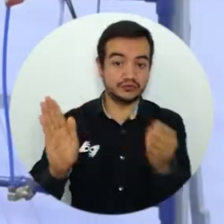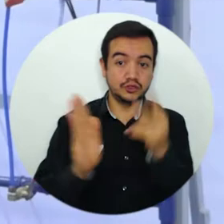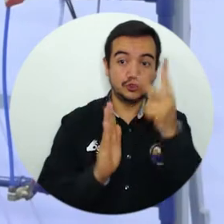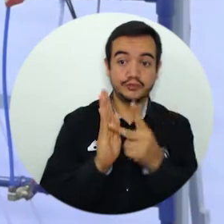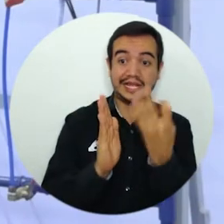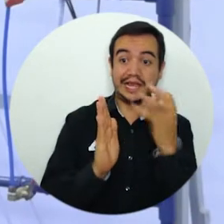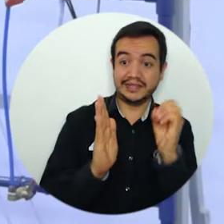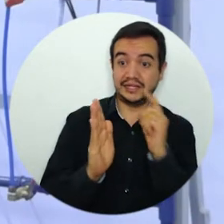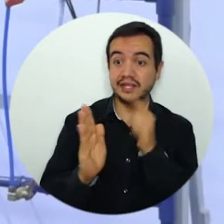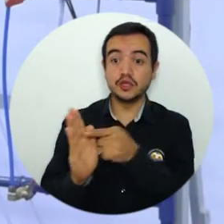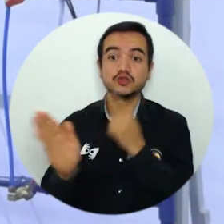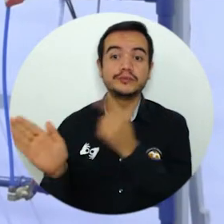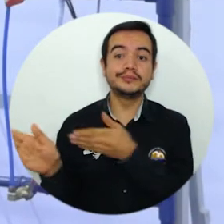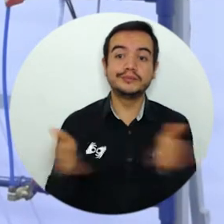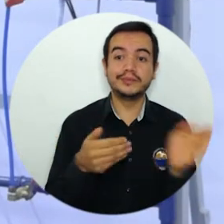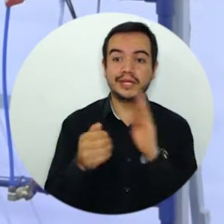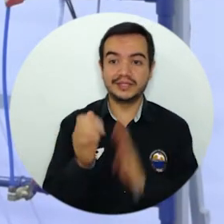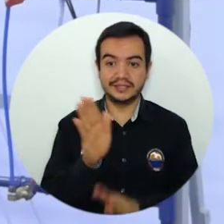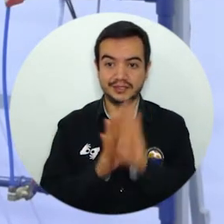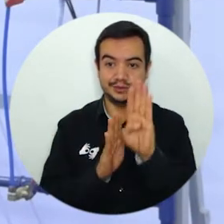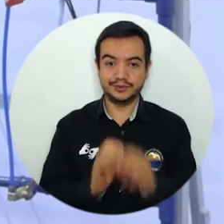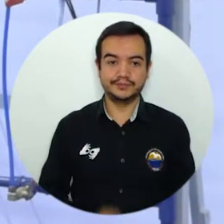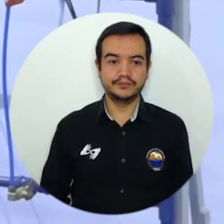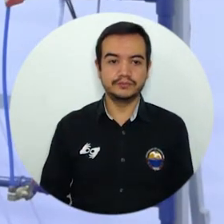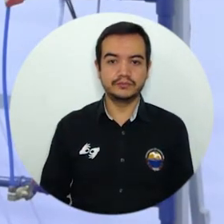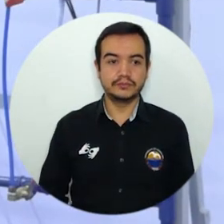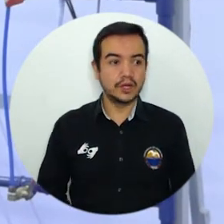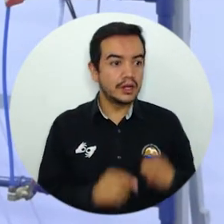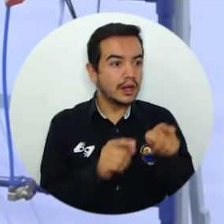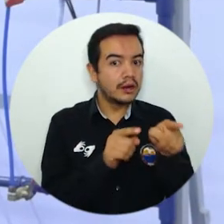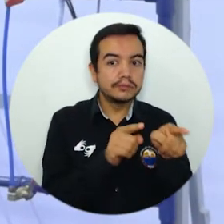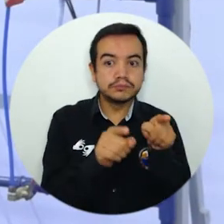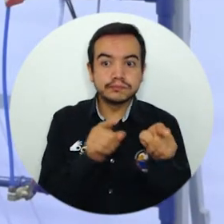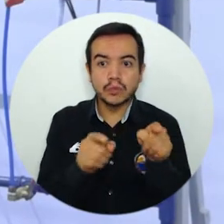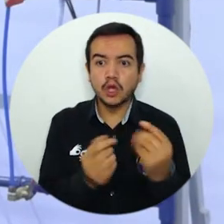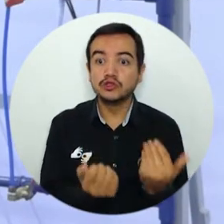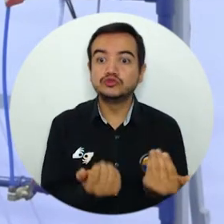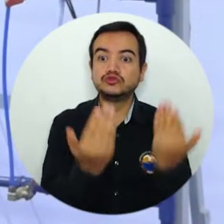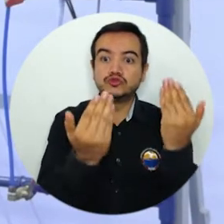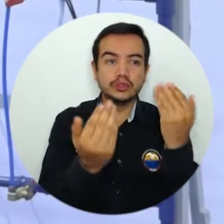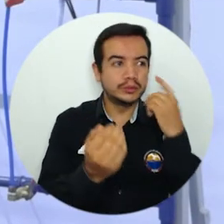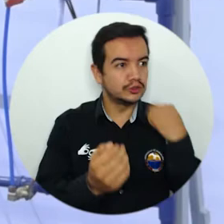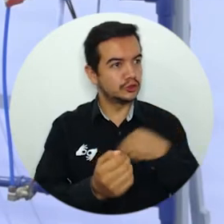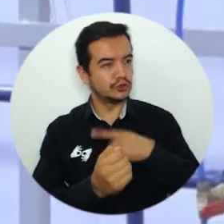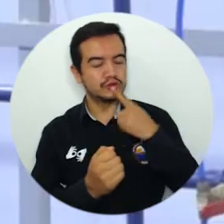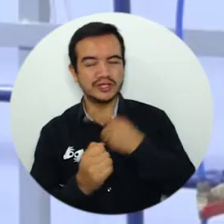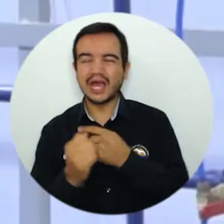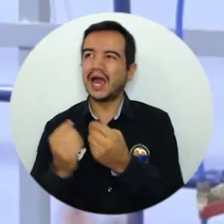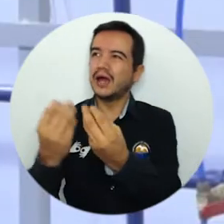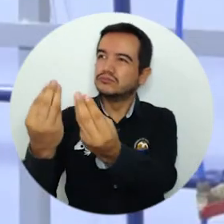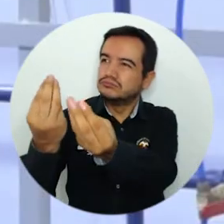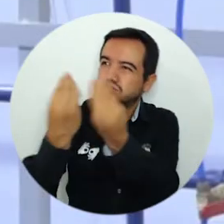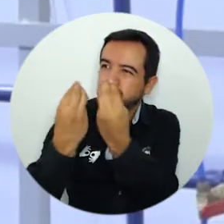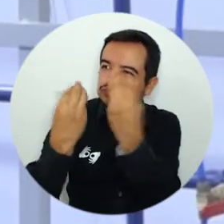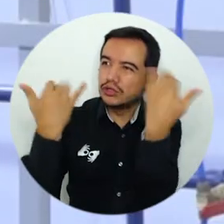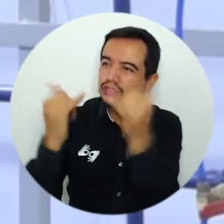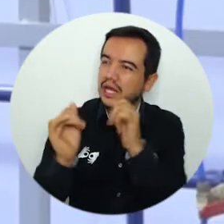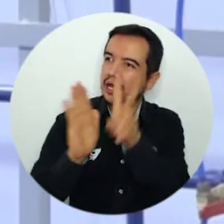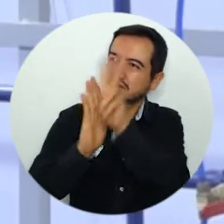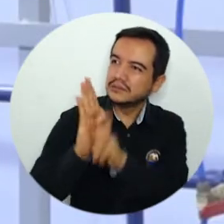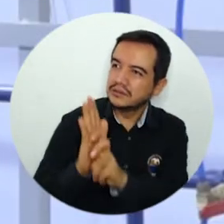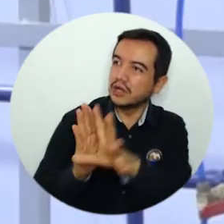Estos elementos son demasiado importantes para nosotros, para la práctica, para entender más la teoría. Esto va a ser un poco